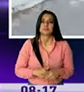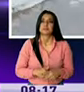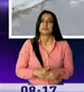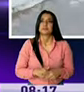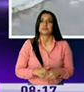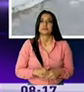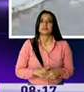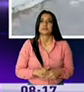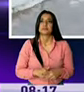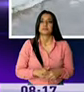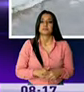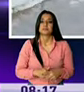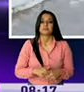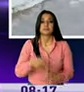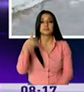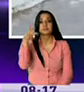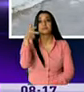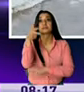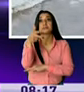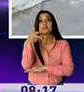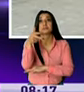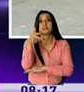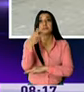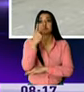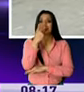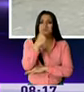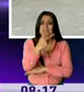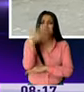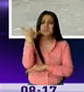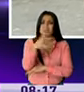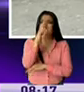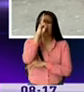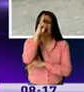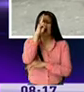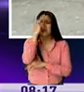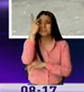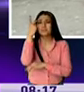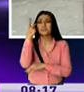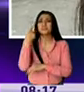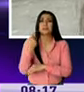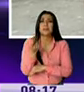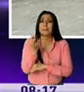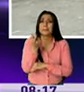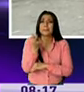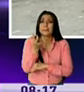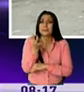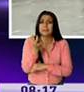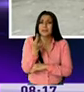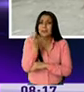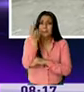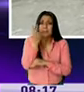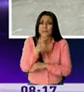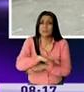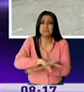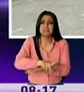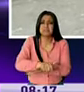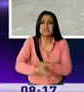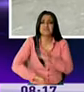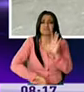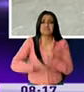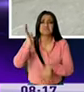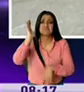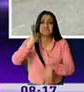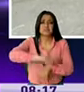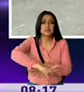Ahí las cámaras de evidencia en el accionar son tan audaces, no tienen desparpajo, se van con lo que encuentran,